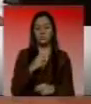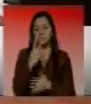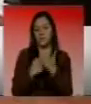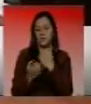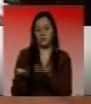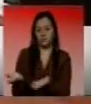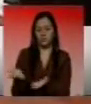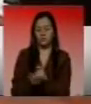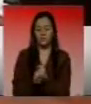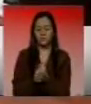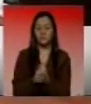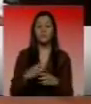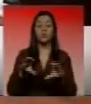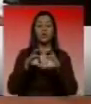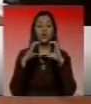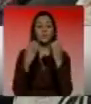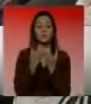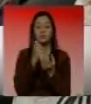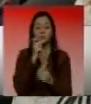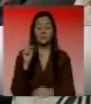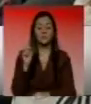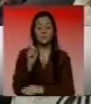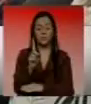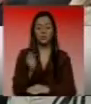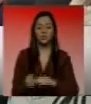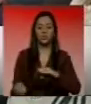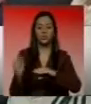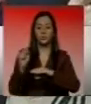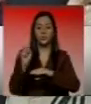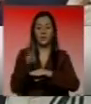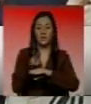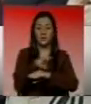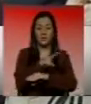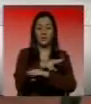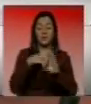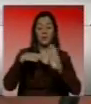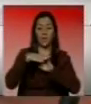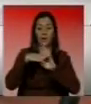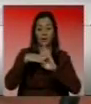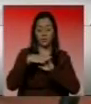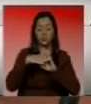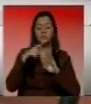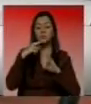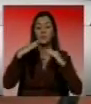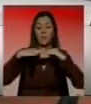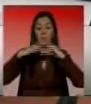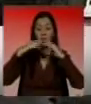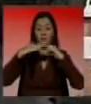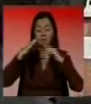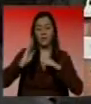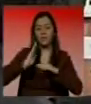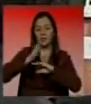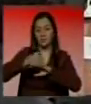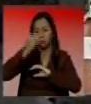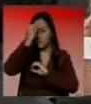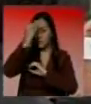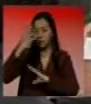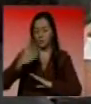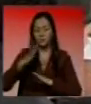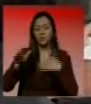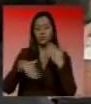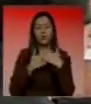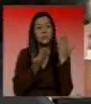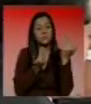ante la comisión también compareció el superintendente de bancos quien confirmó que panamá enviará en los próximos días la información solicitada